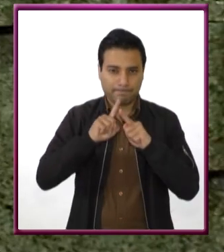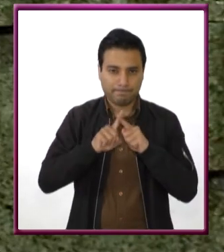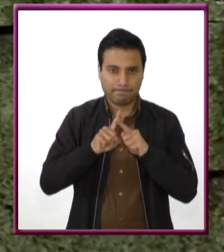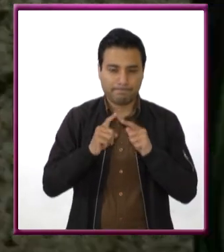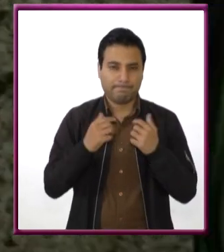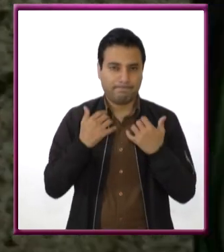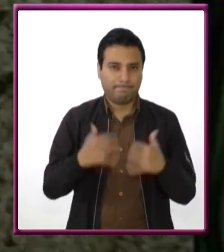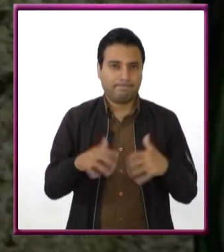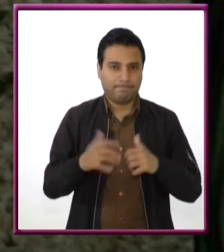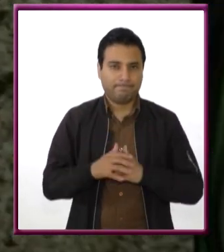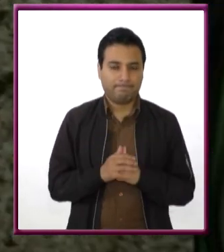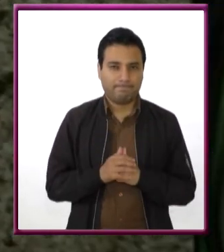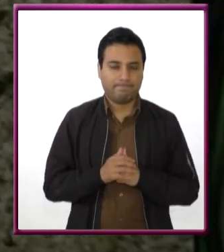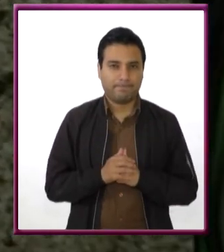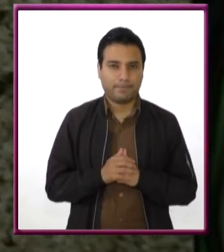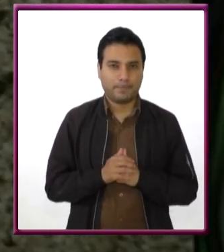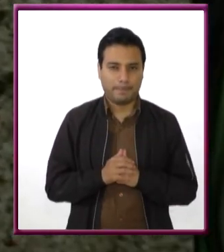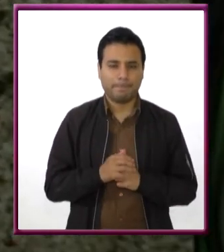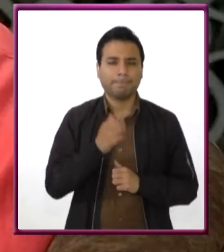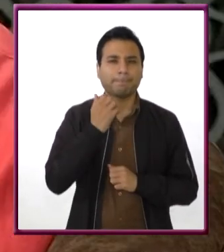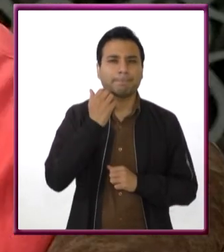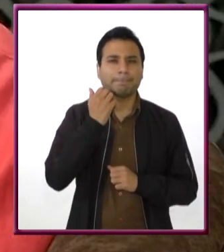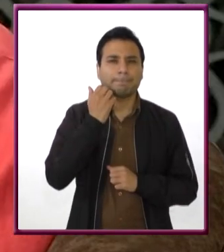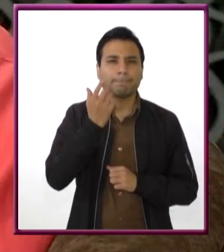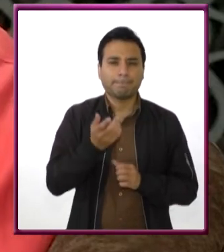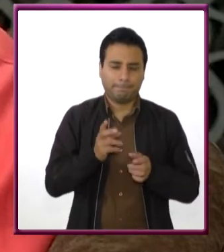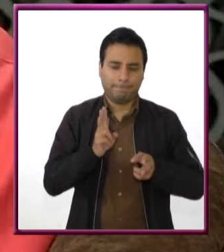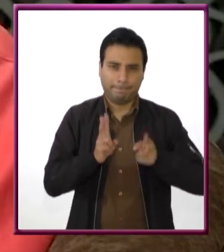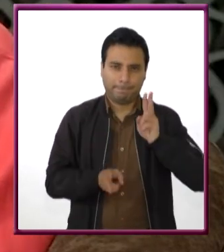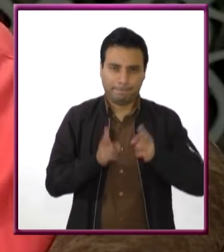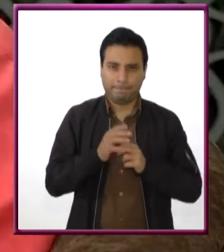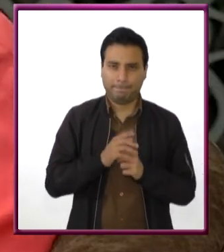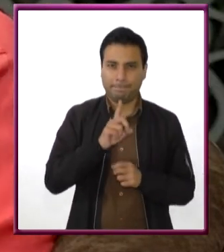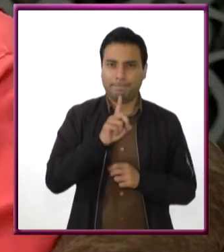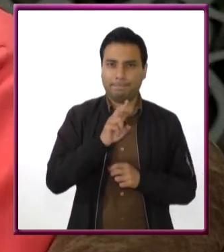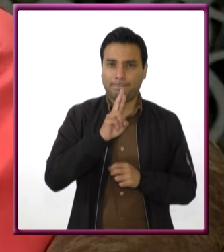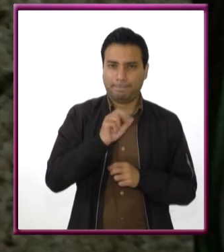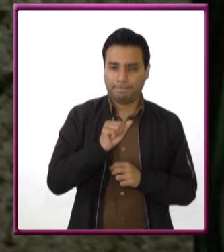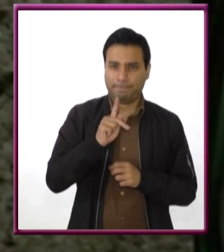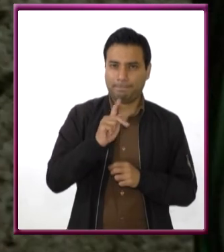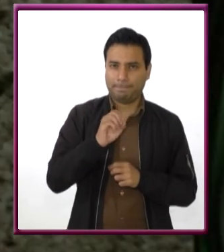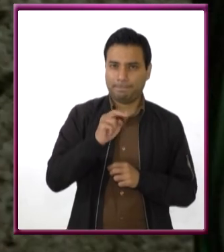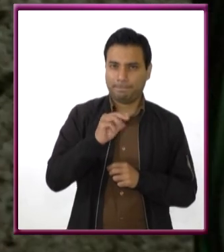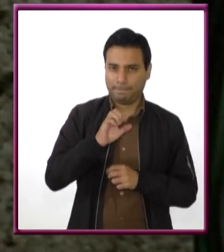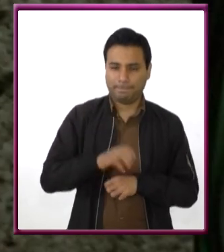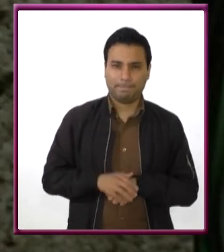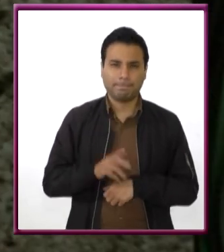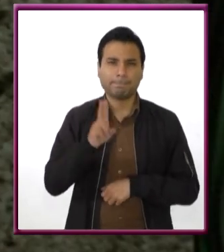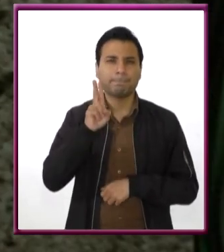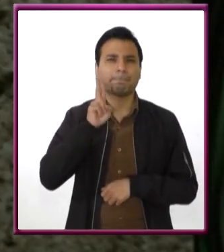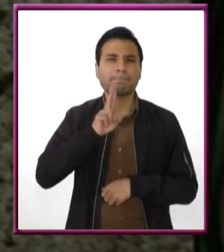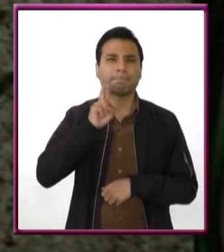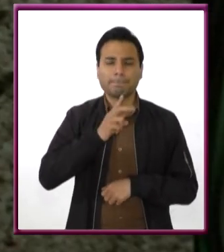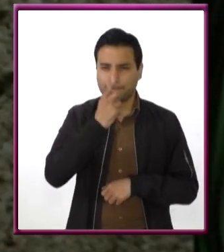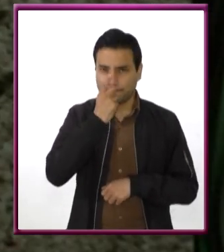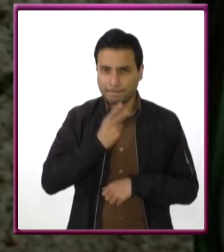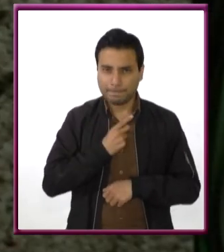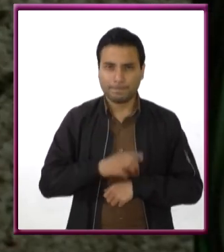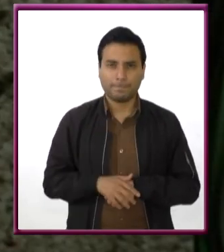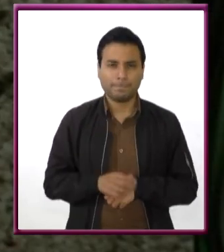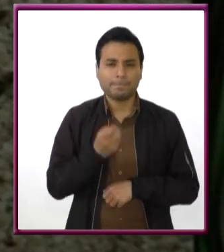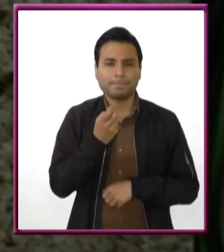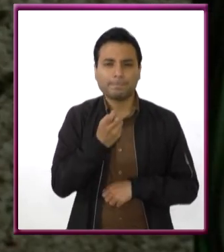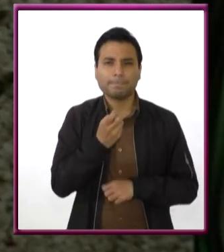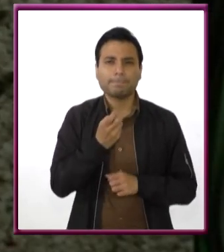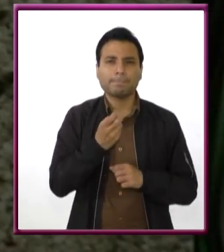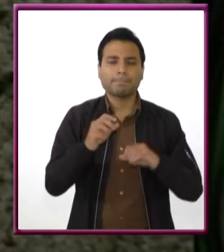llevando a nuestras mesas. Me gustaría pues, platicar con la doctora Ponce Vélez. sobre el desarrollo de este tipo de